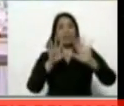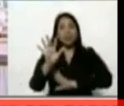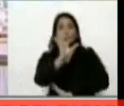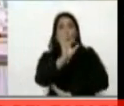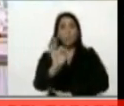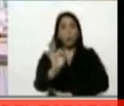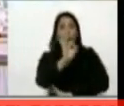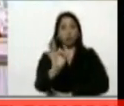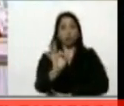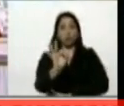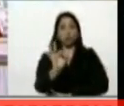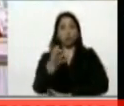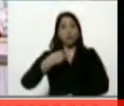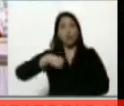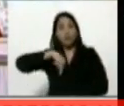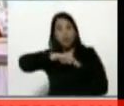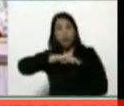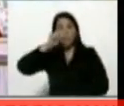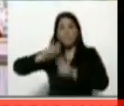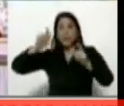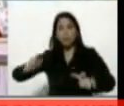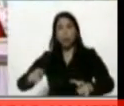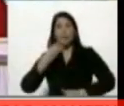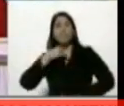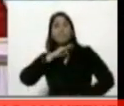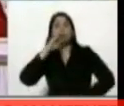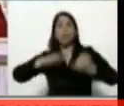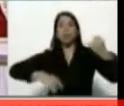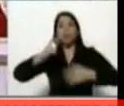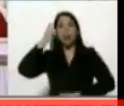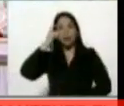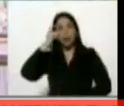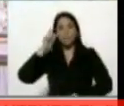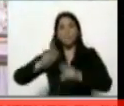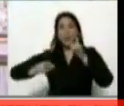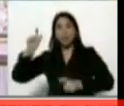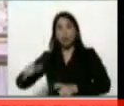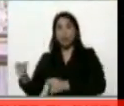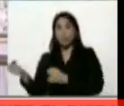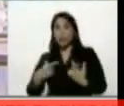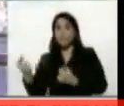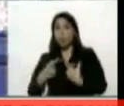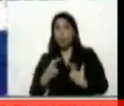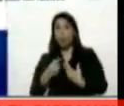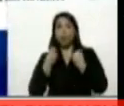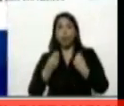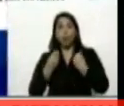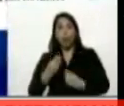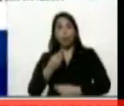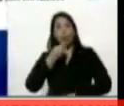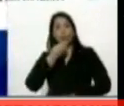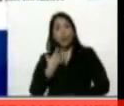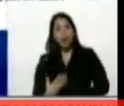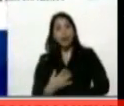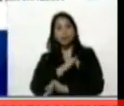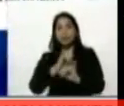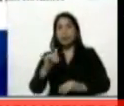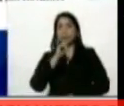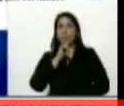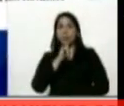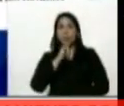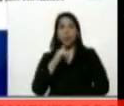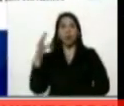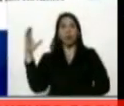escribió esta señora dice: al escuálido que pillemos haciendo cola para echar